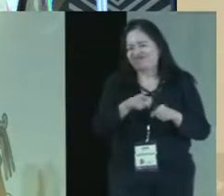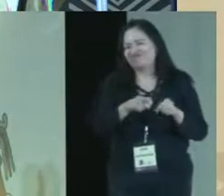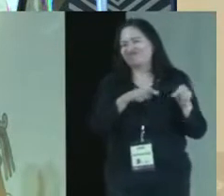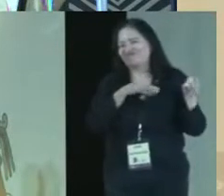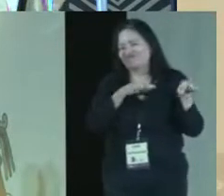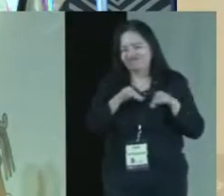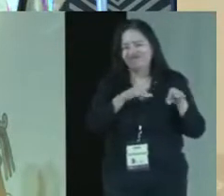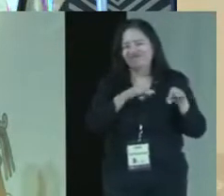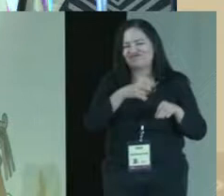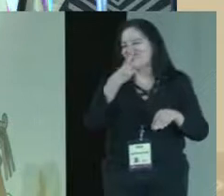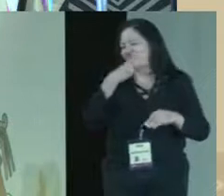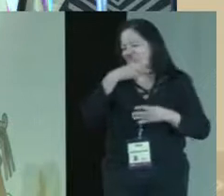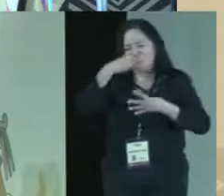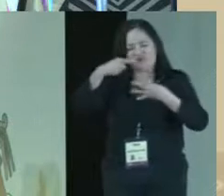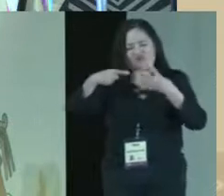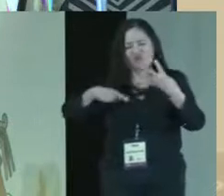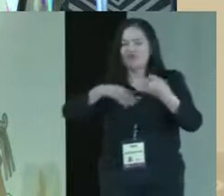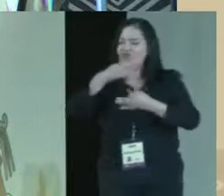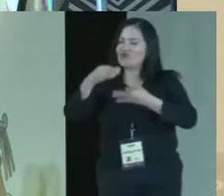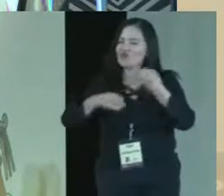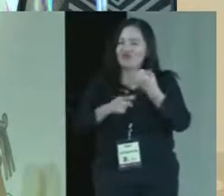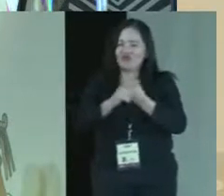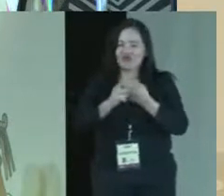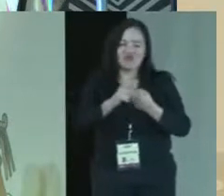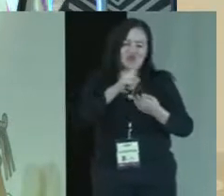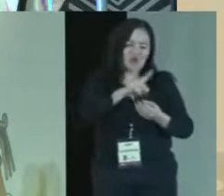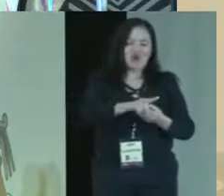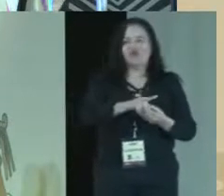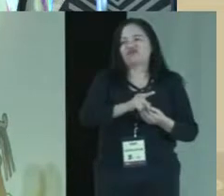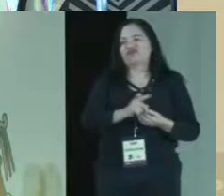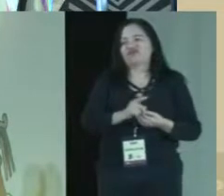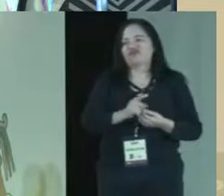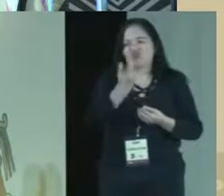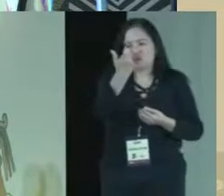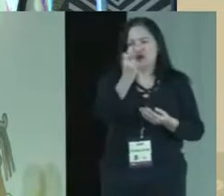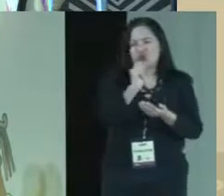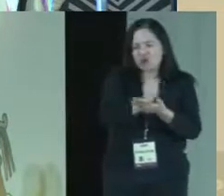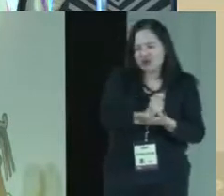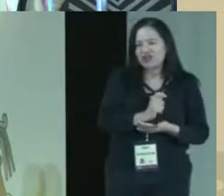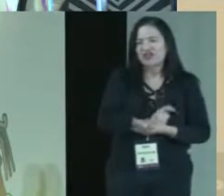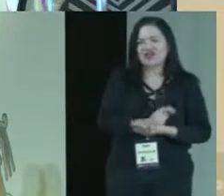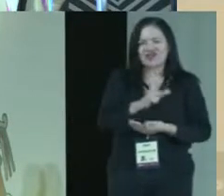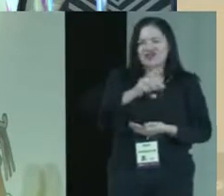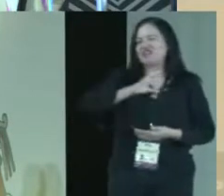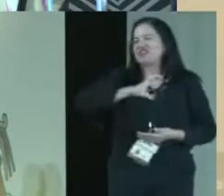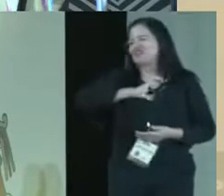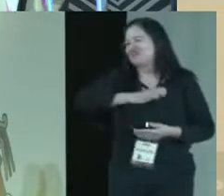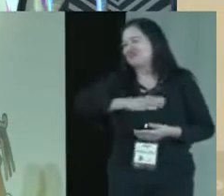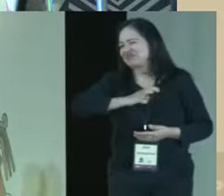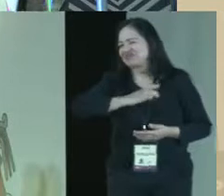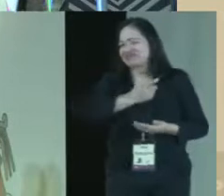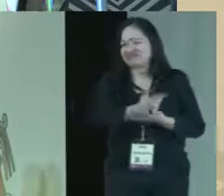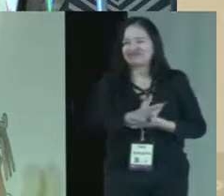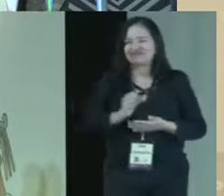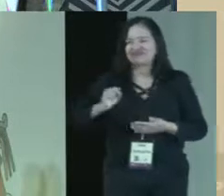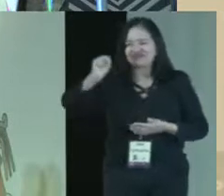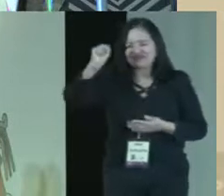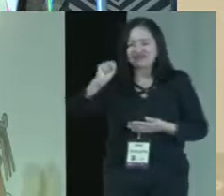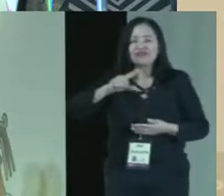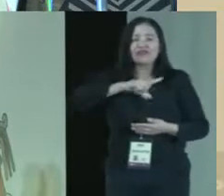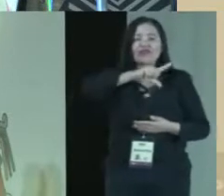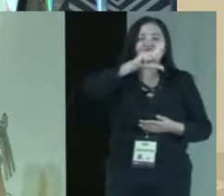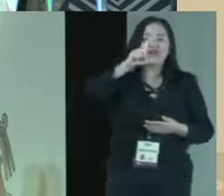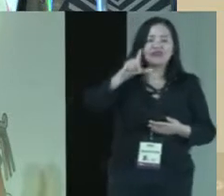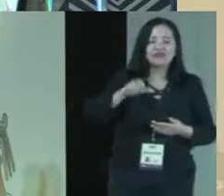estos elementos que hemos estado mencionando. La subcontratación se convirtió en el cáncer de los sindicatos y se empezó